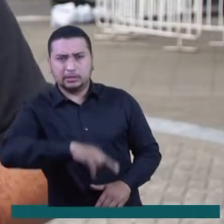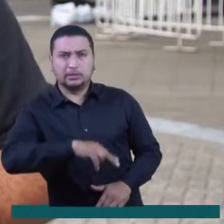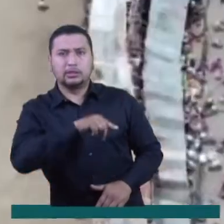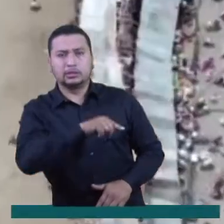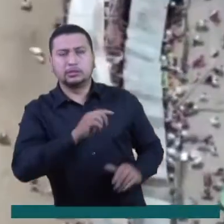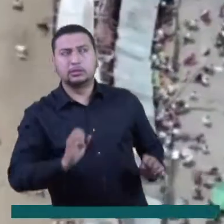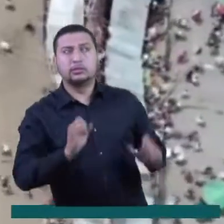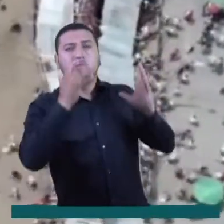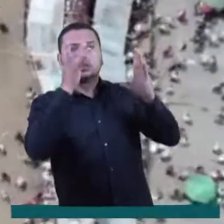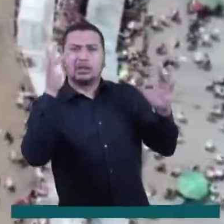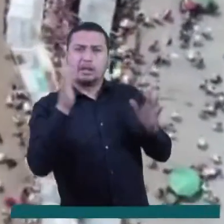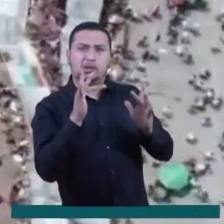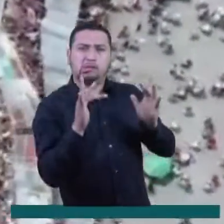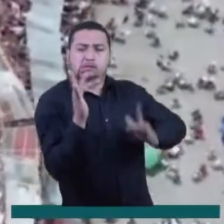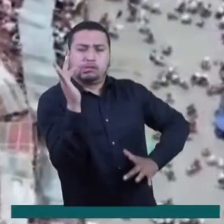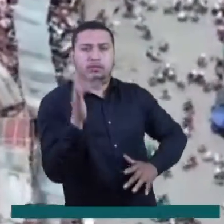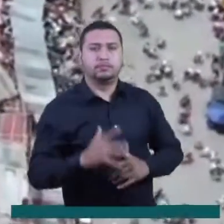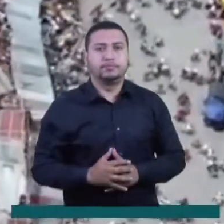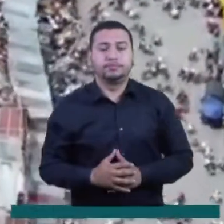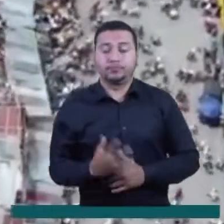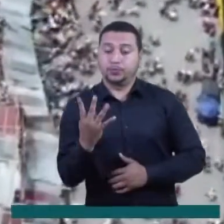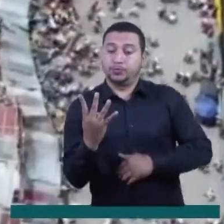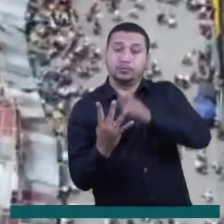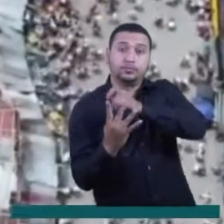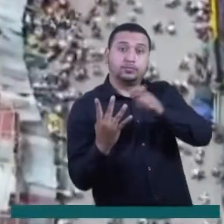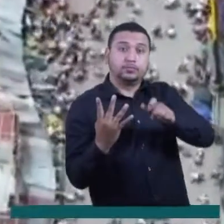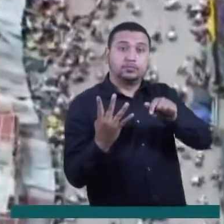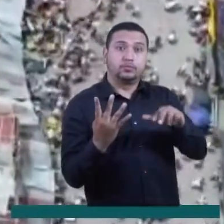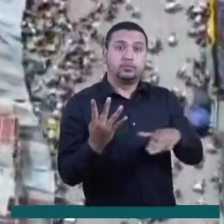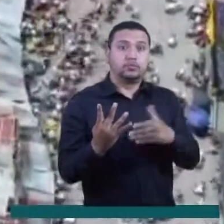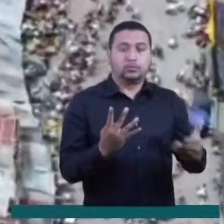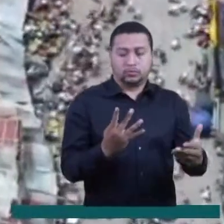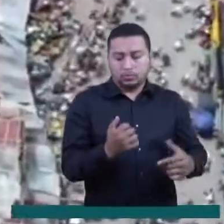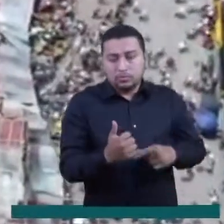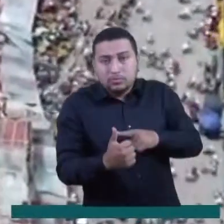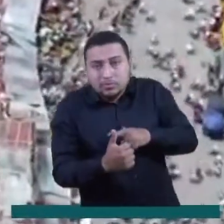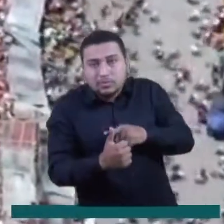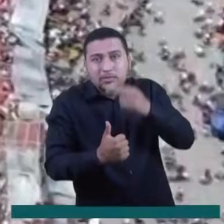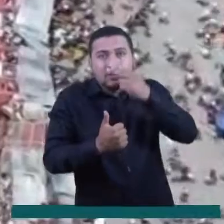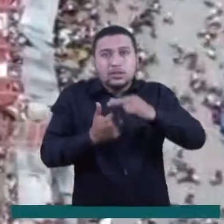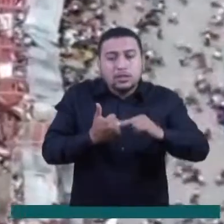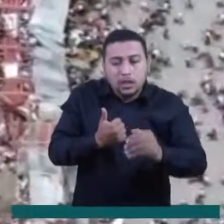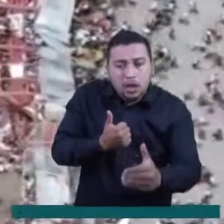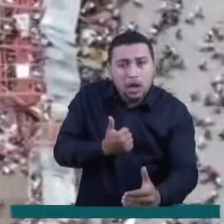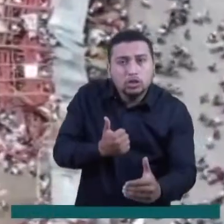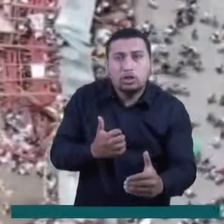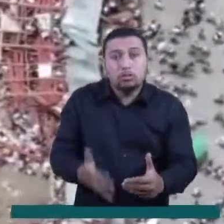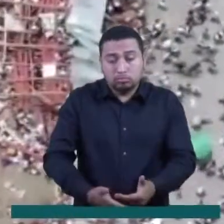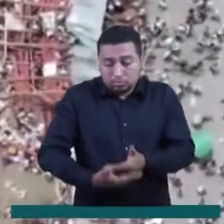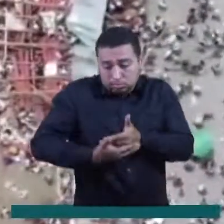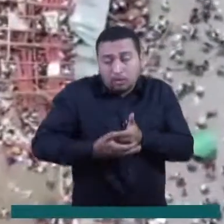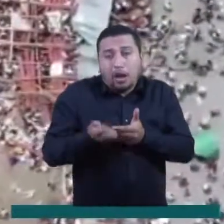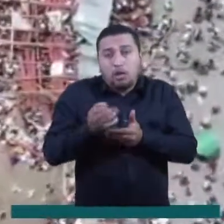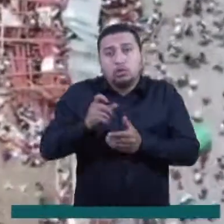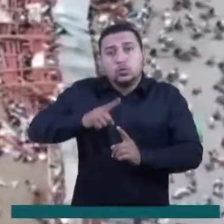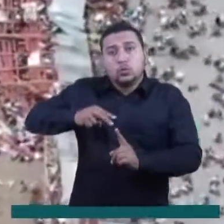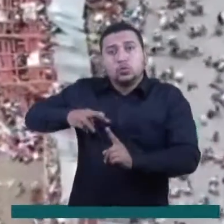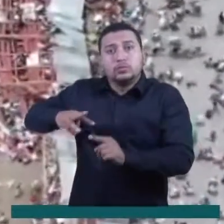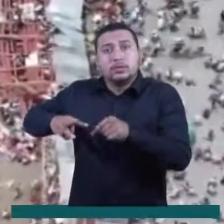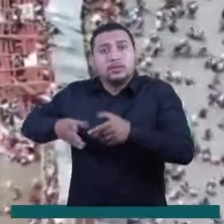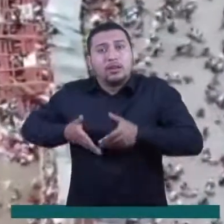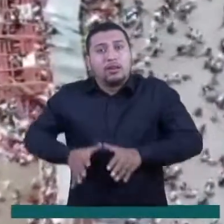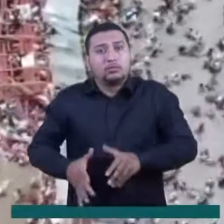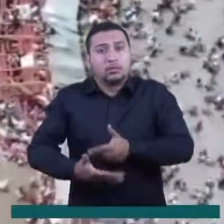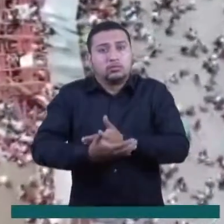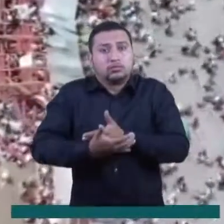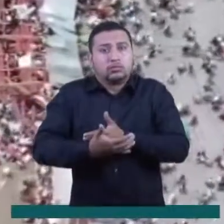país. 4 personas muertas, entre ellas un niño de 14 meses de nacido, y 323 más heridas, se ha